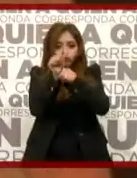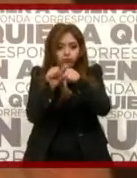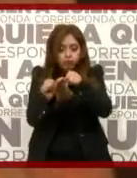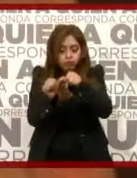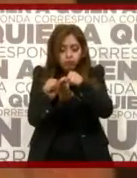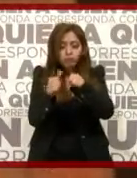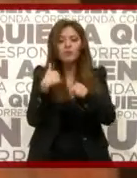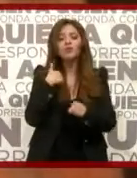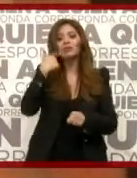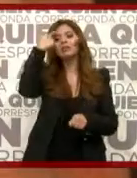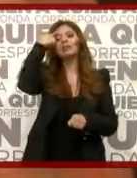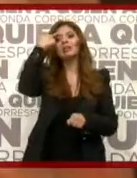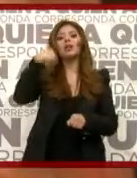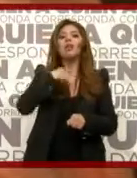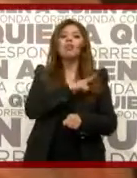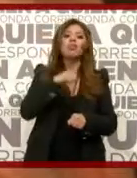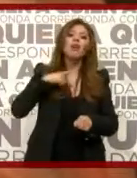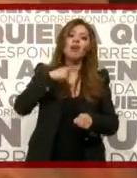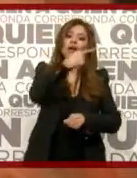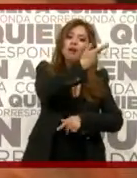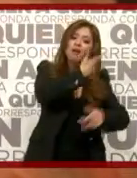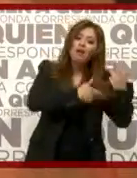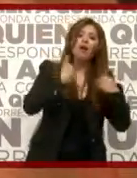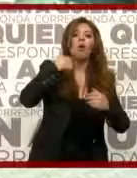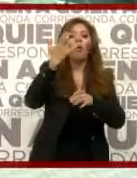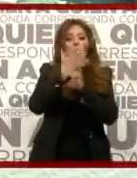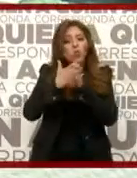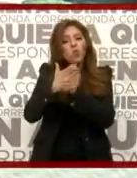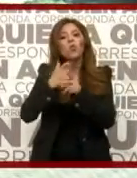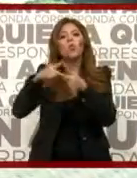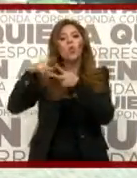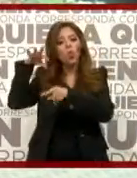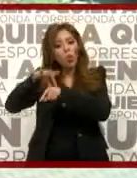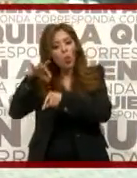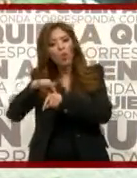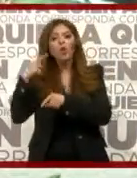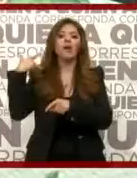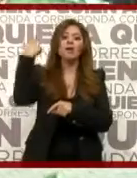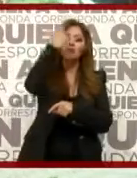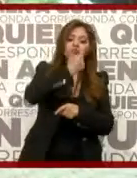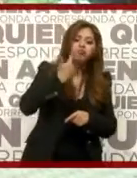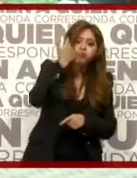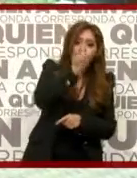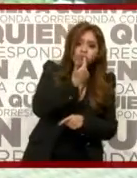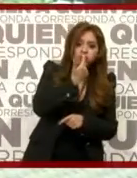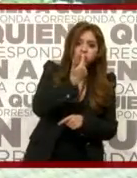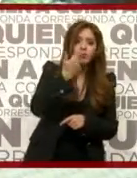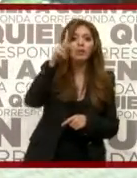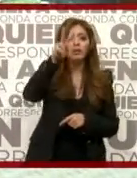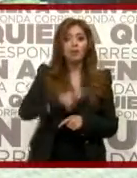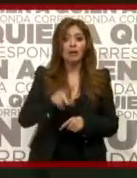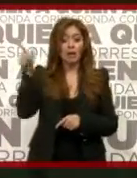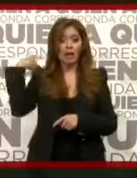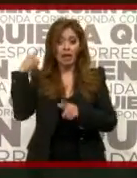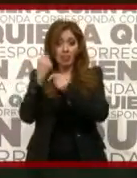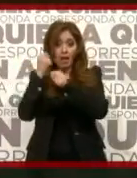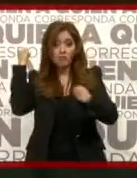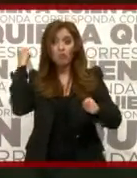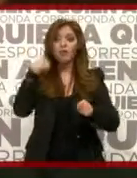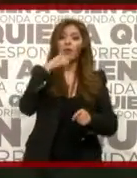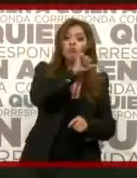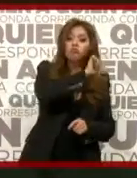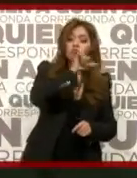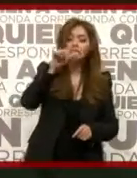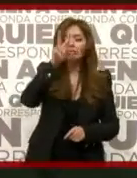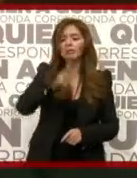derecha. Tenía yo que regresar a curaciones, a consultas, a estudios. El transporte público